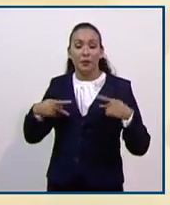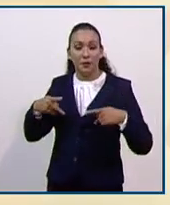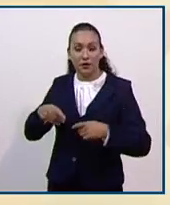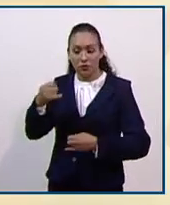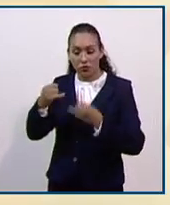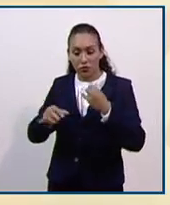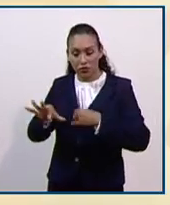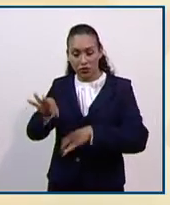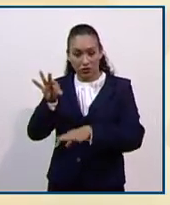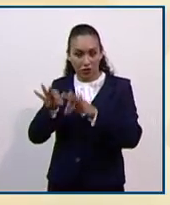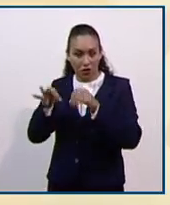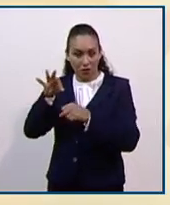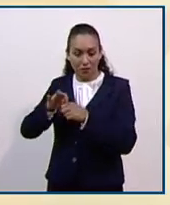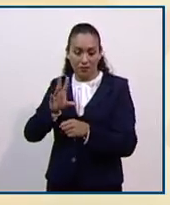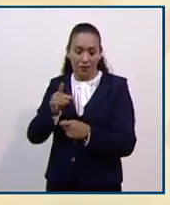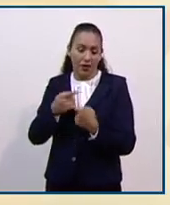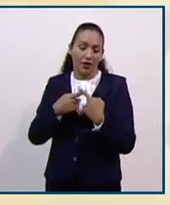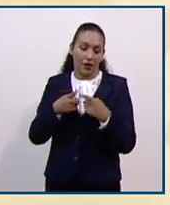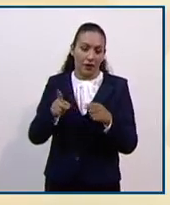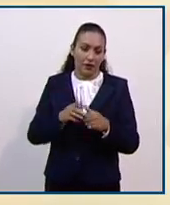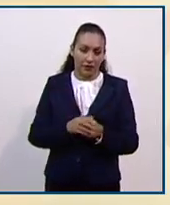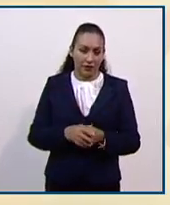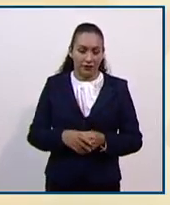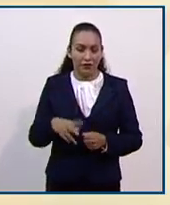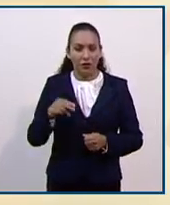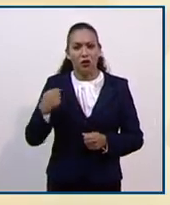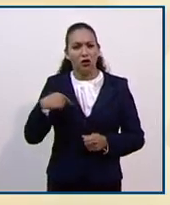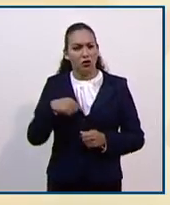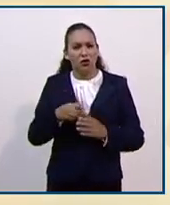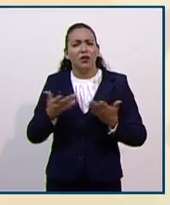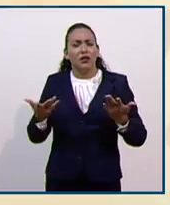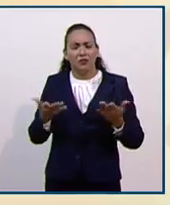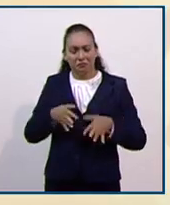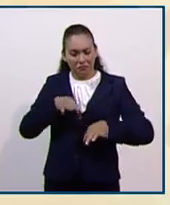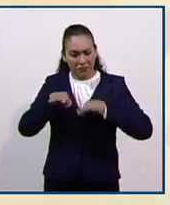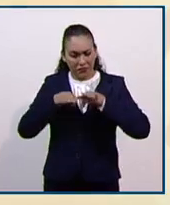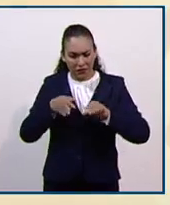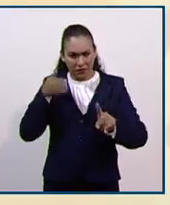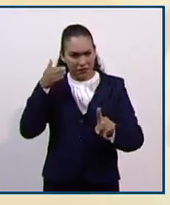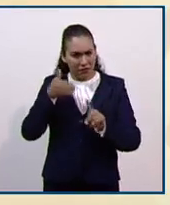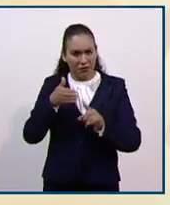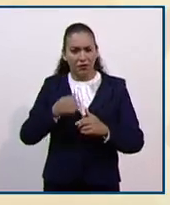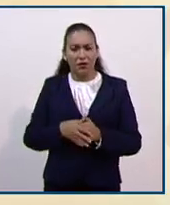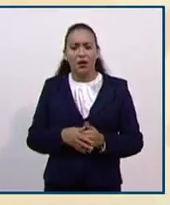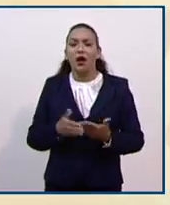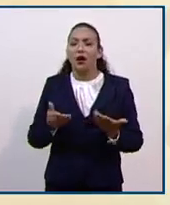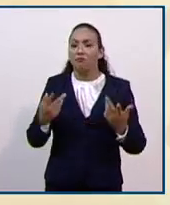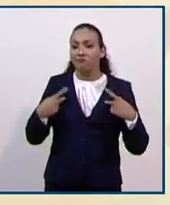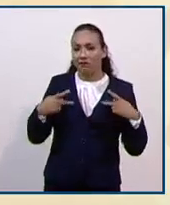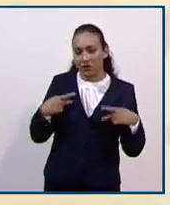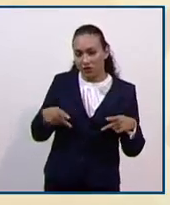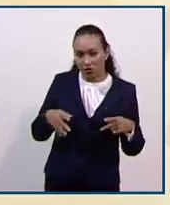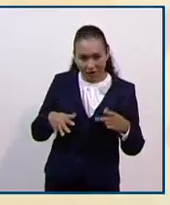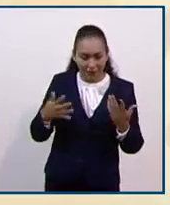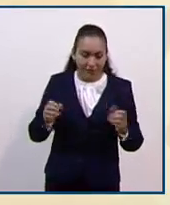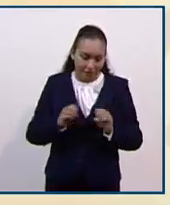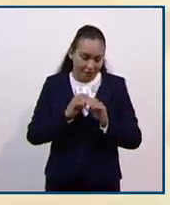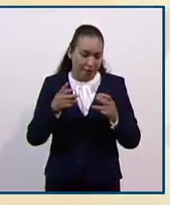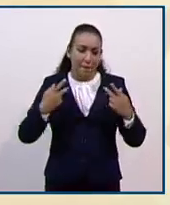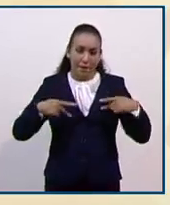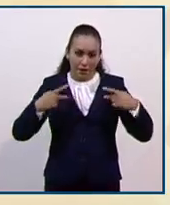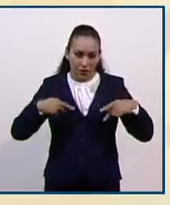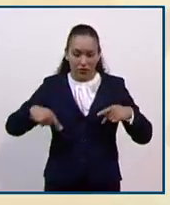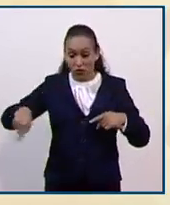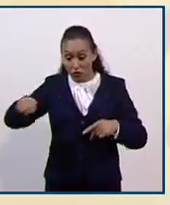diciendo no vamos a hacer nada, al contrario, vamos a hacer lo que debemos de hacer, que la población quiera, porque finalmente toda nuestra labor es